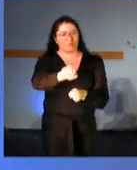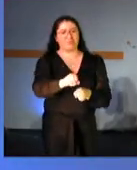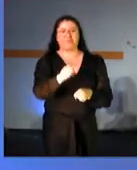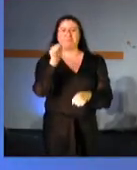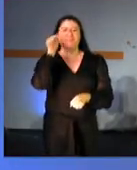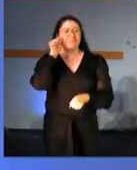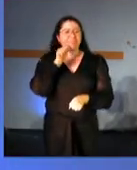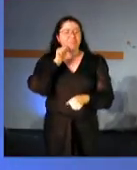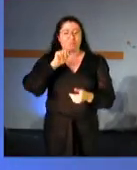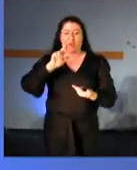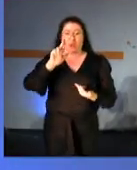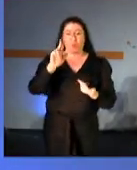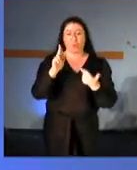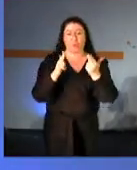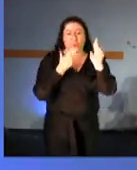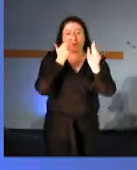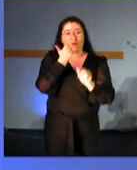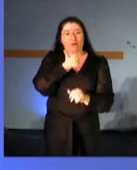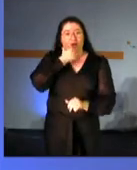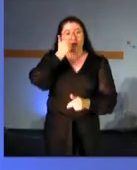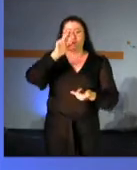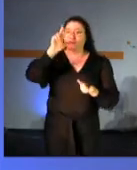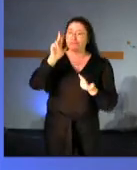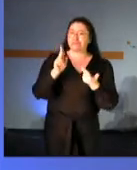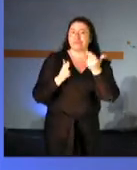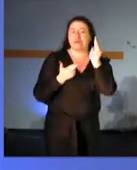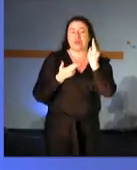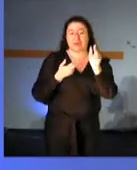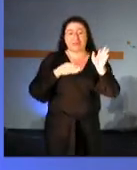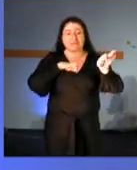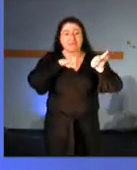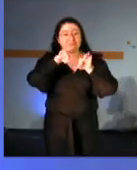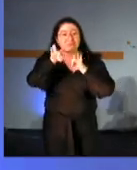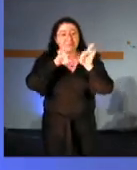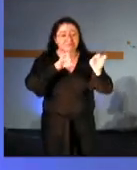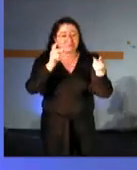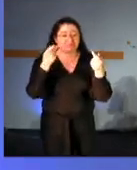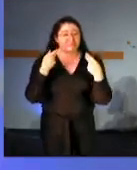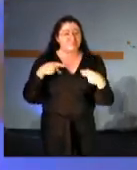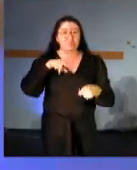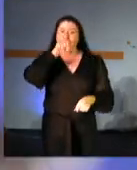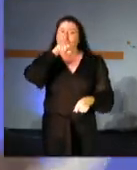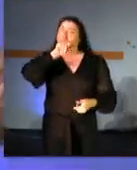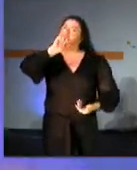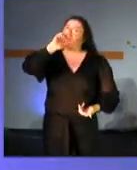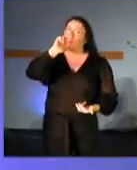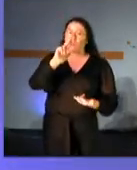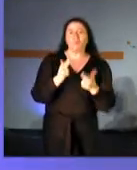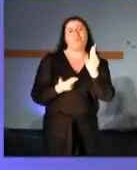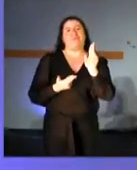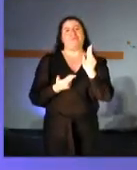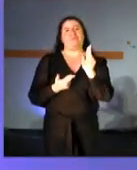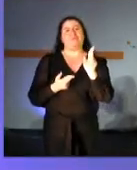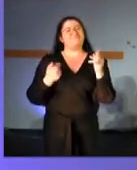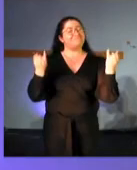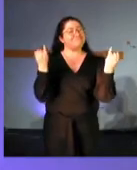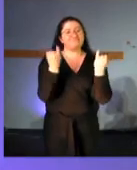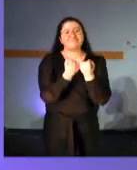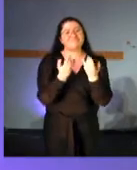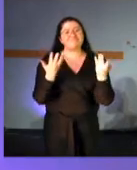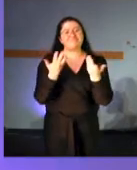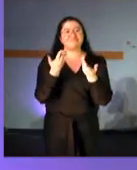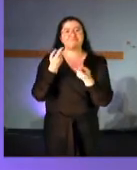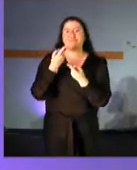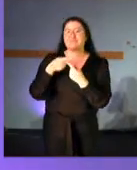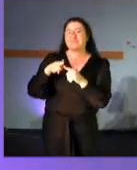huelgas estudiantiles, se mantienen huelgas obreras o reivindicaciones obreras, a la misma vez que se hacía en